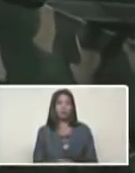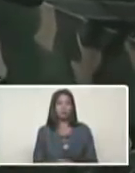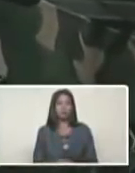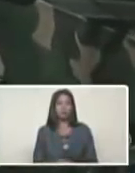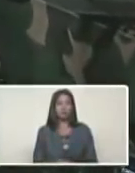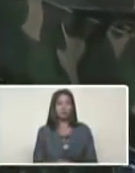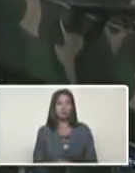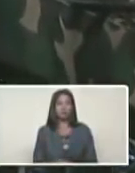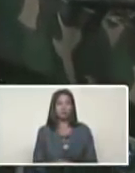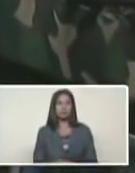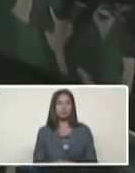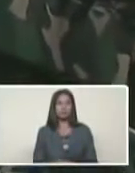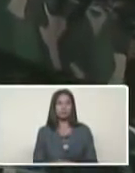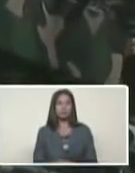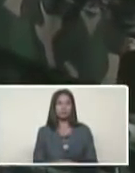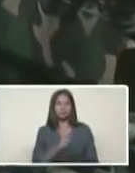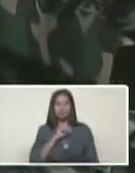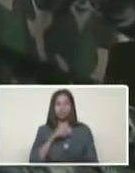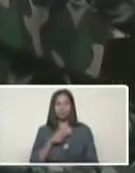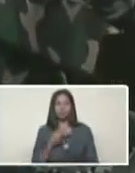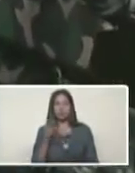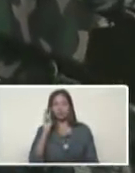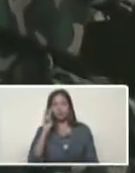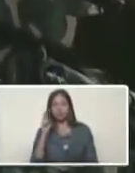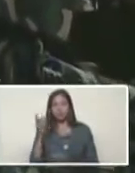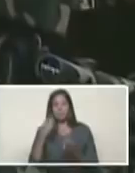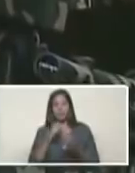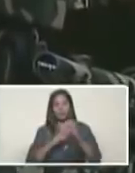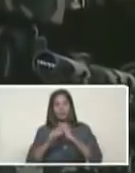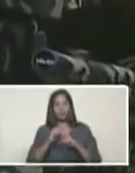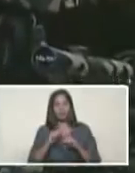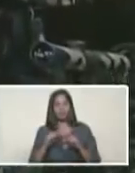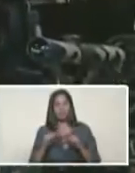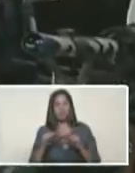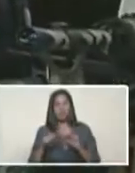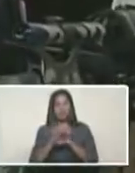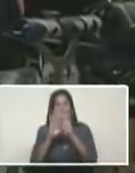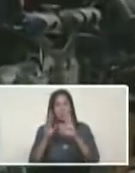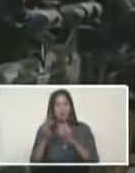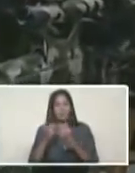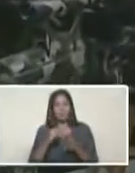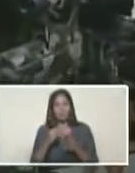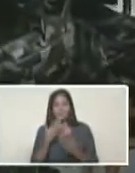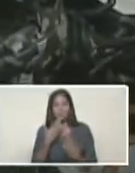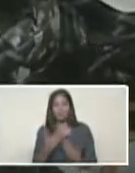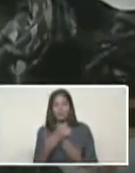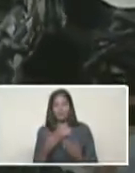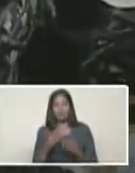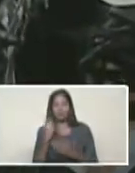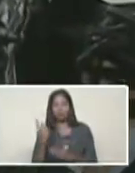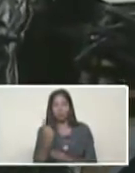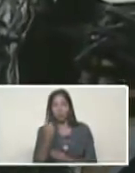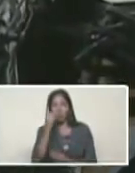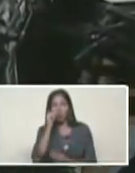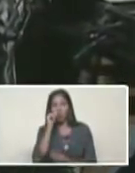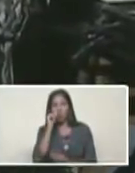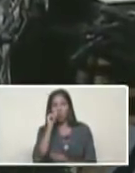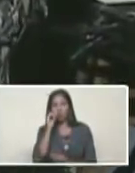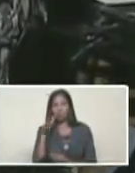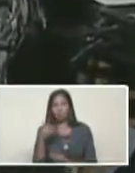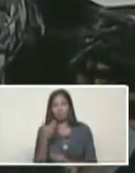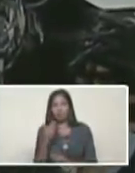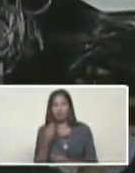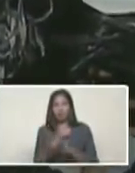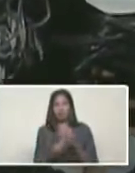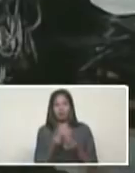locales, hemos diseñado el módulo de defensa y alerta temprana. Este módulo permite que un solo hombre, de manera remota, pueda